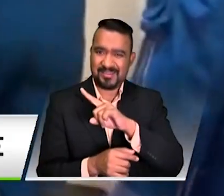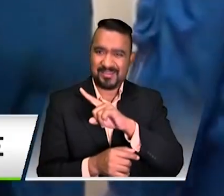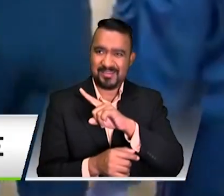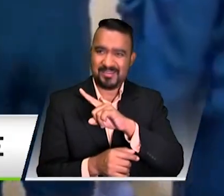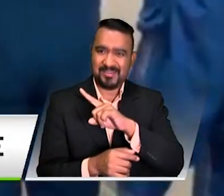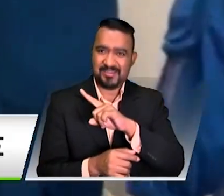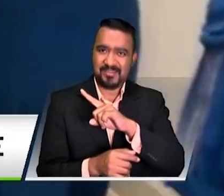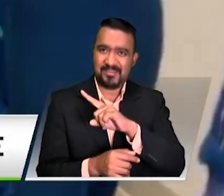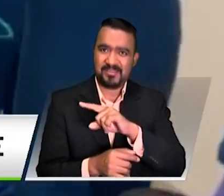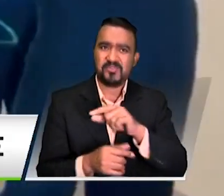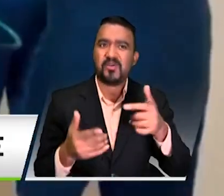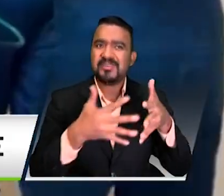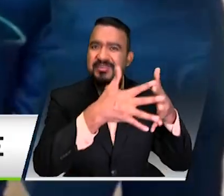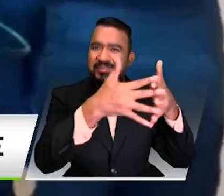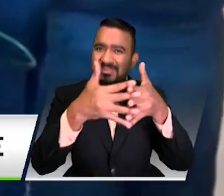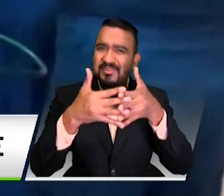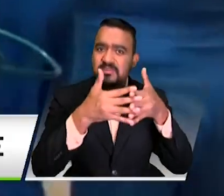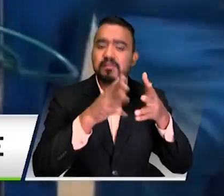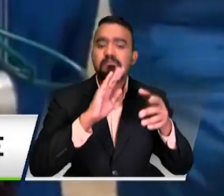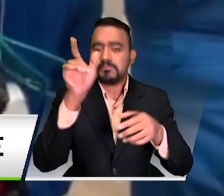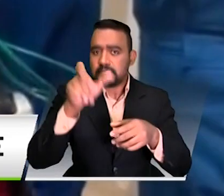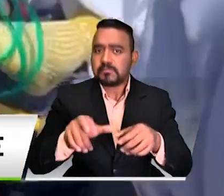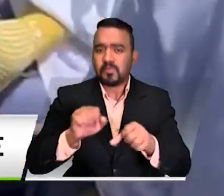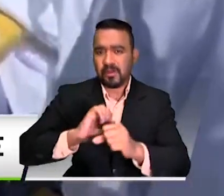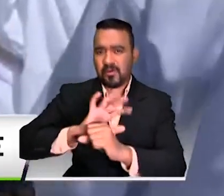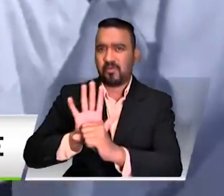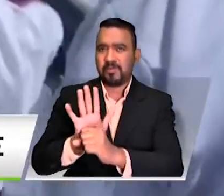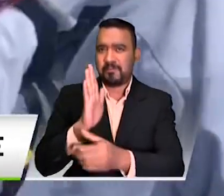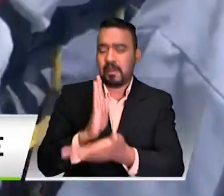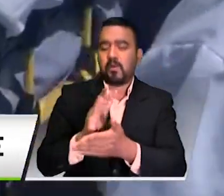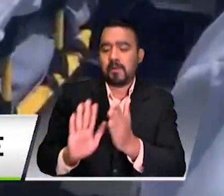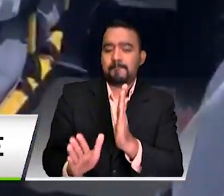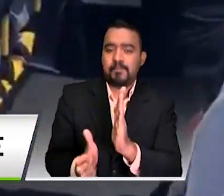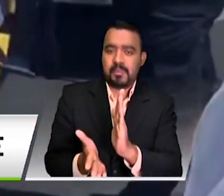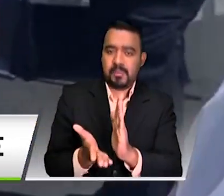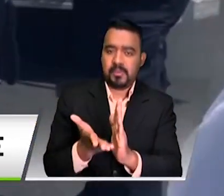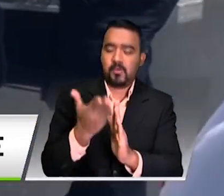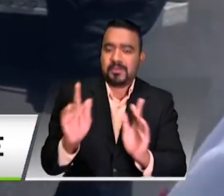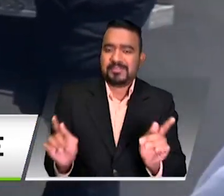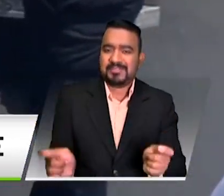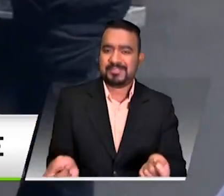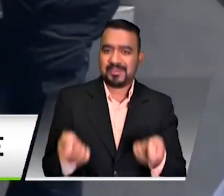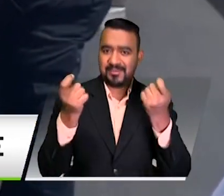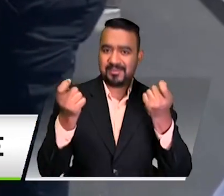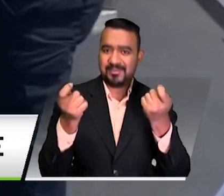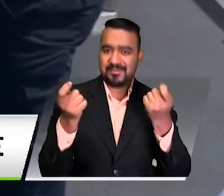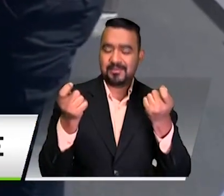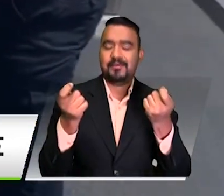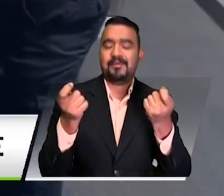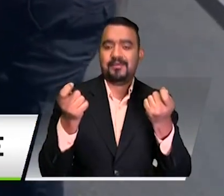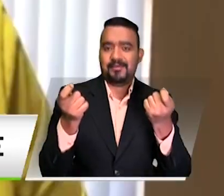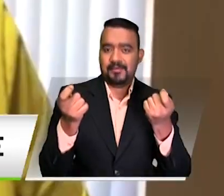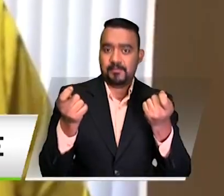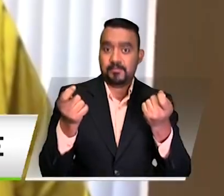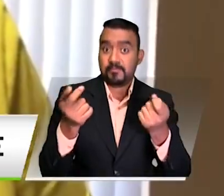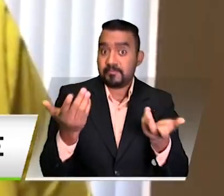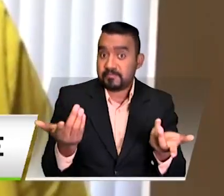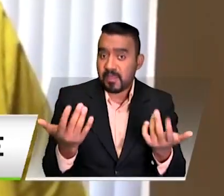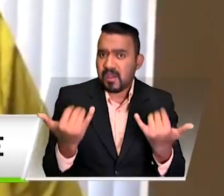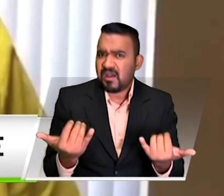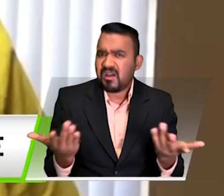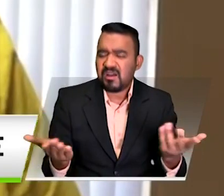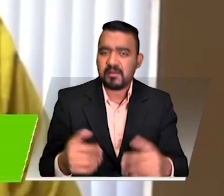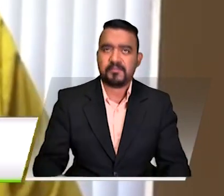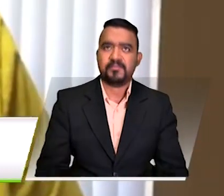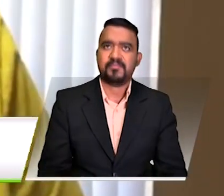en plantations por kobe 19 gracias al esfuerzo médico y a la fe de sus amigos sobrevivió a la pandemia tuvo que